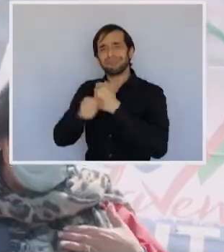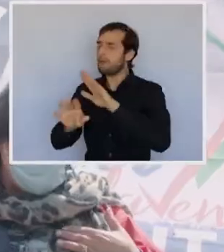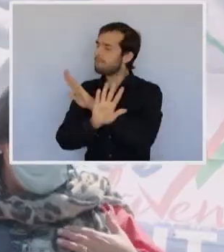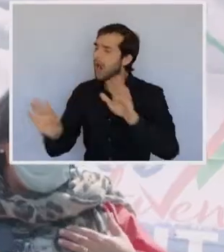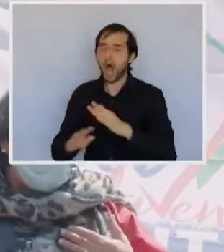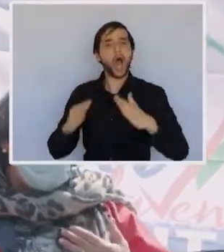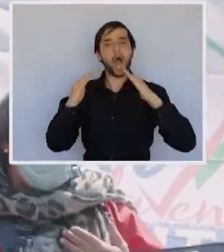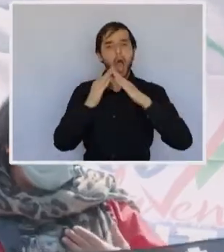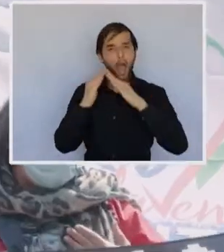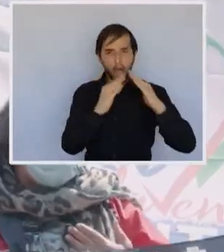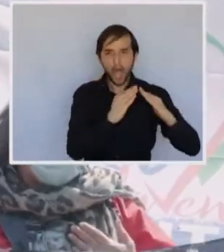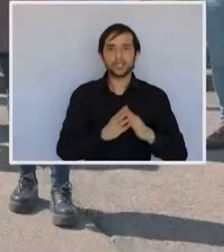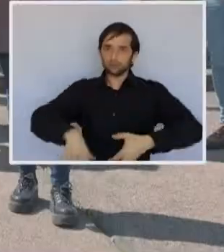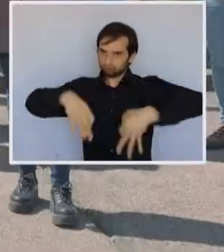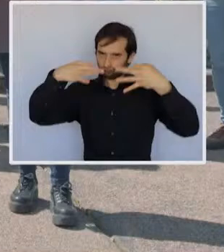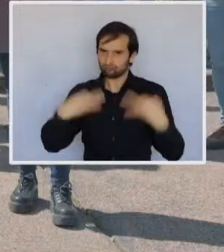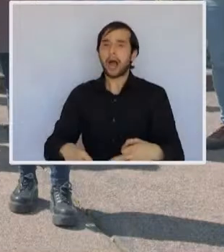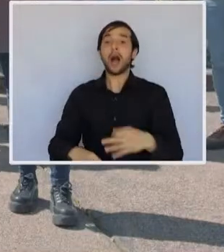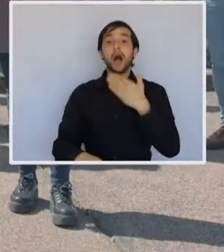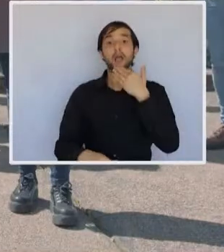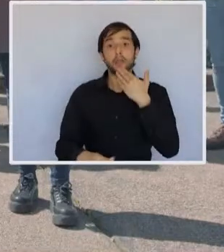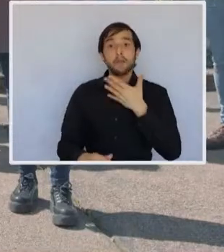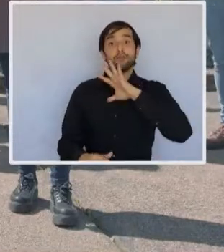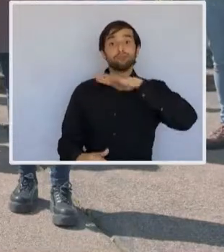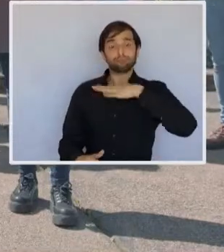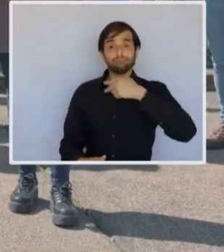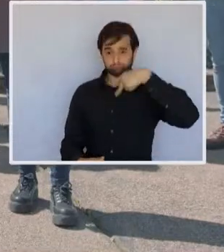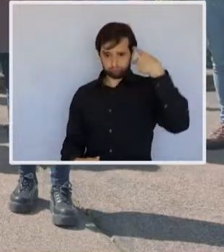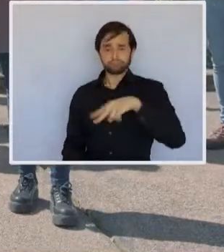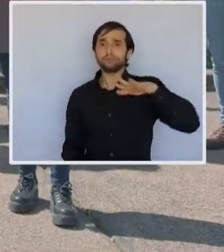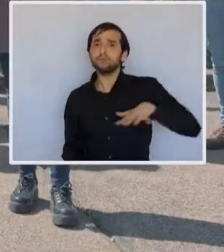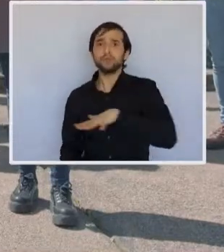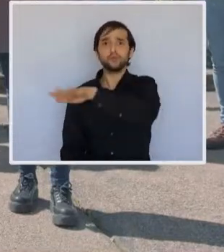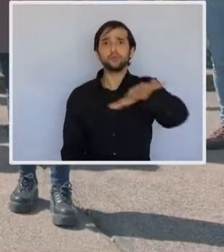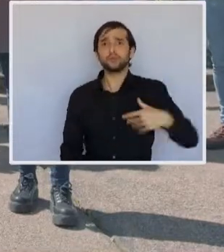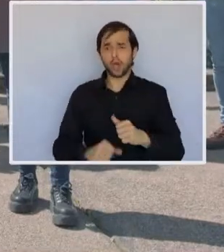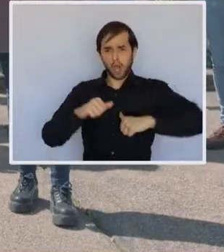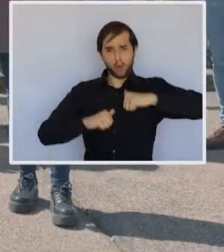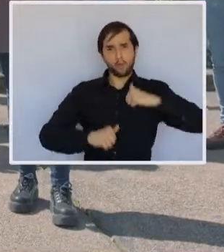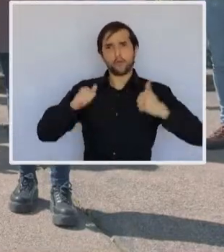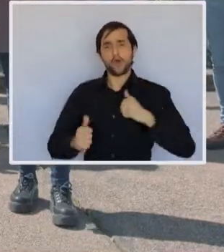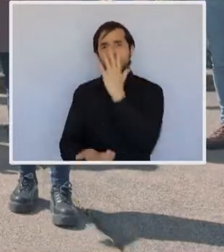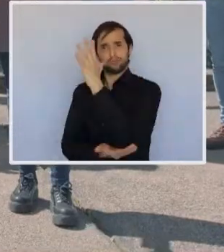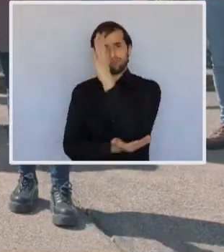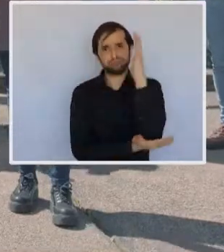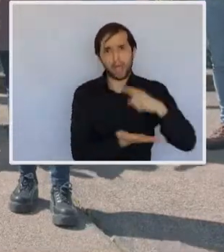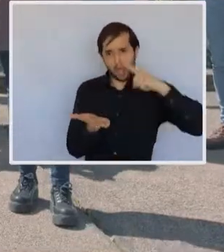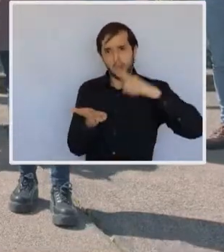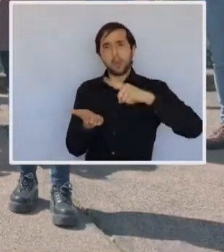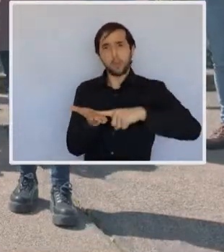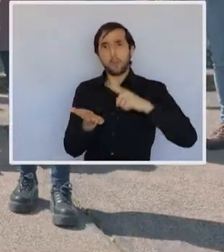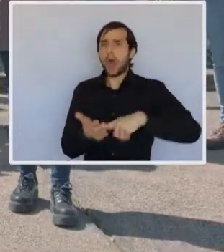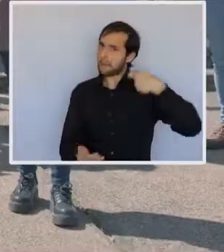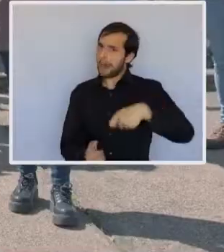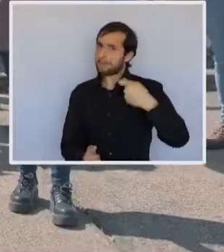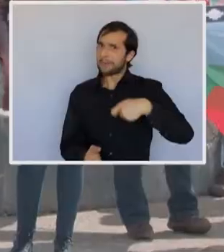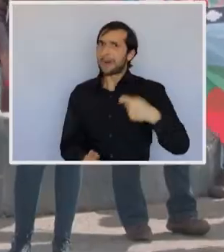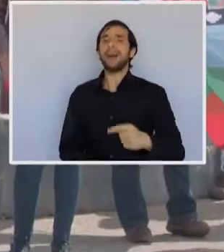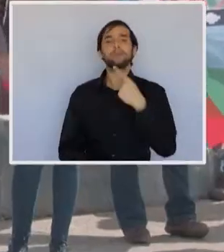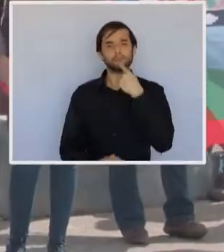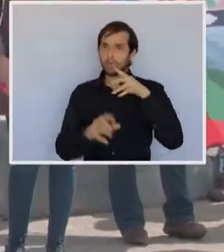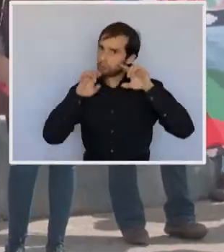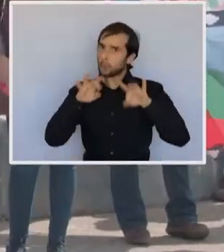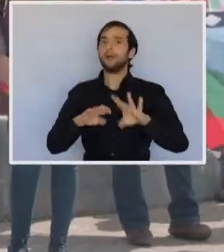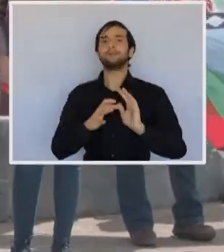vivienda por la nacionalización de las aguas por el rollo hacia las forestales palabras radicales